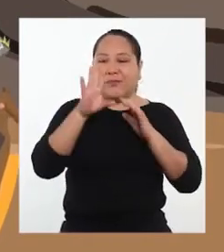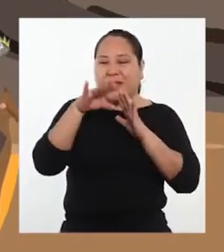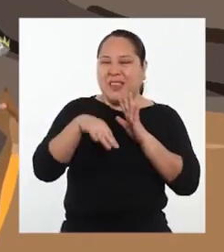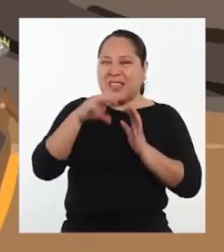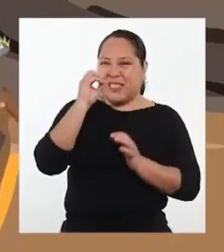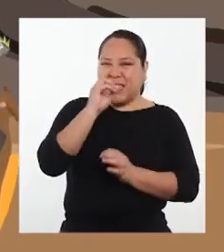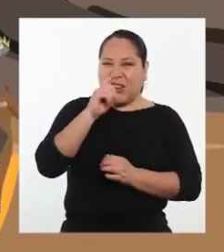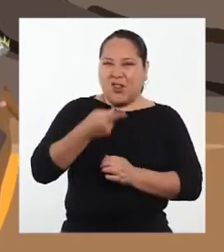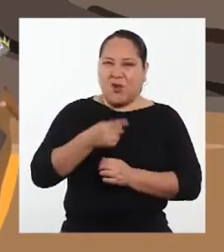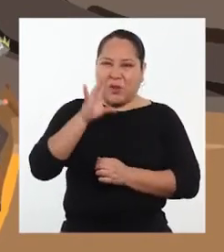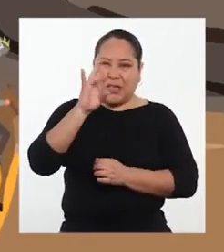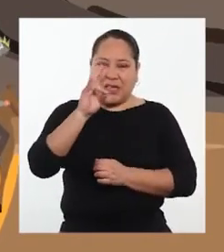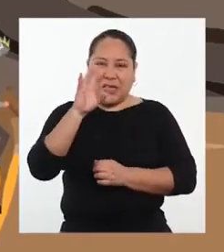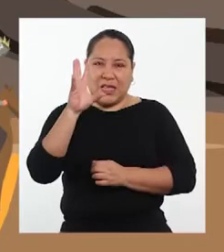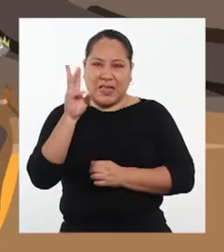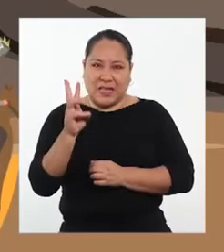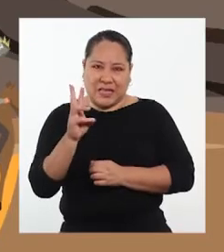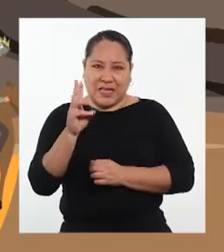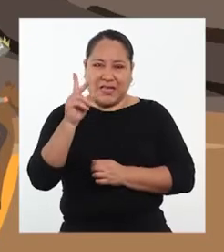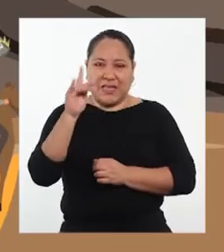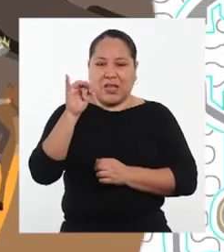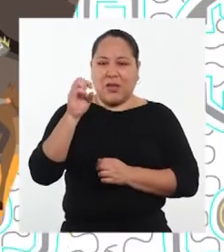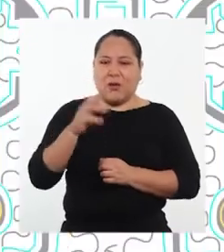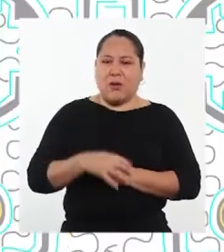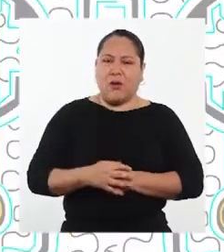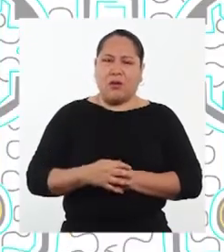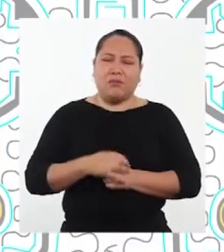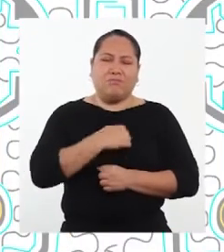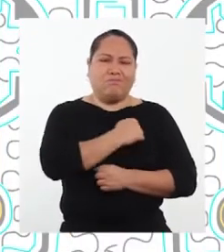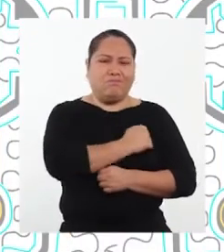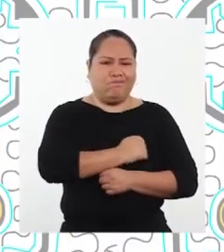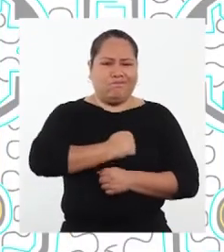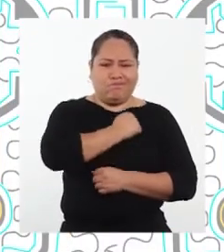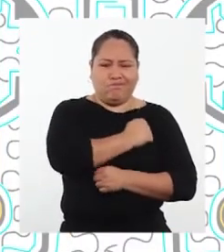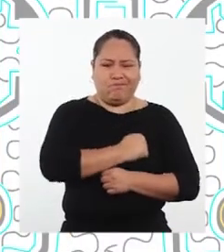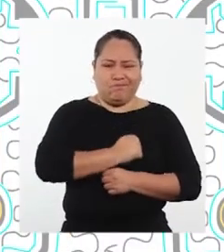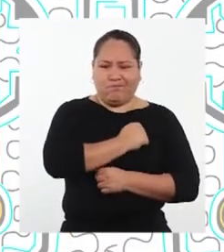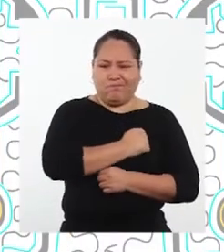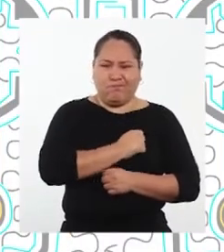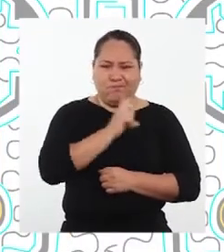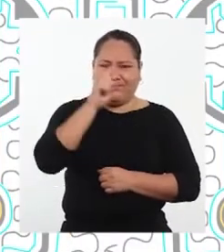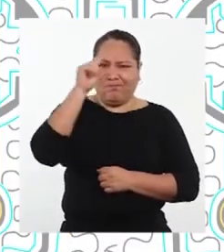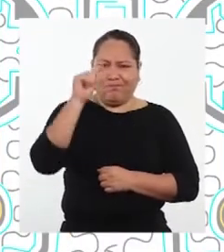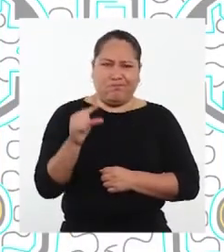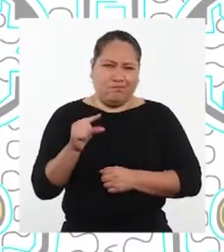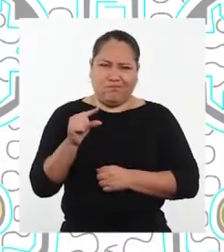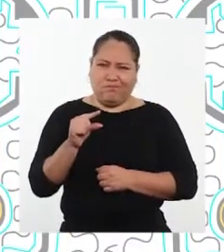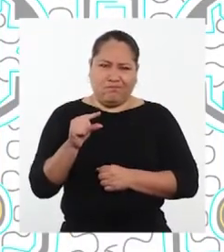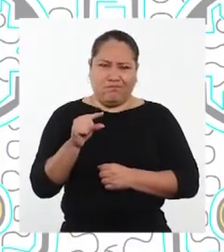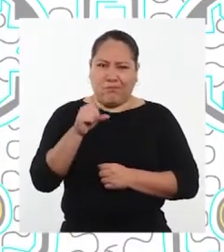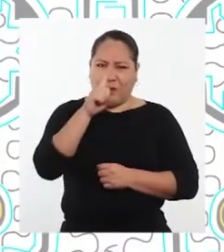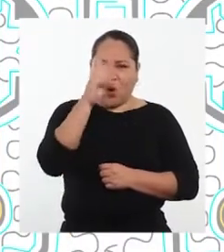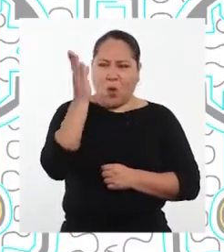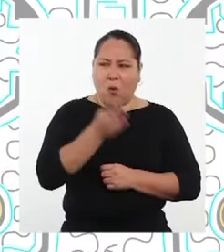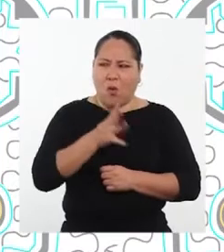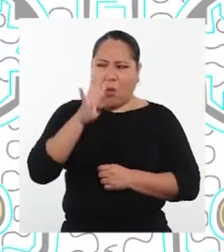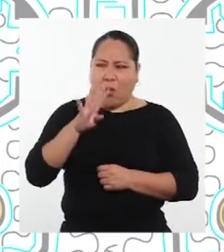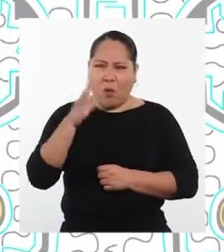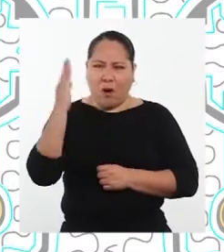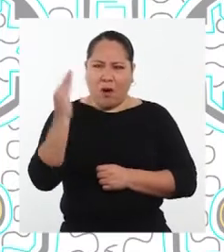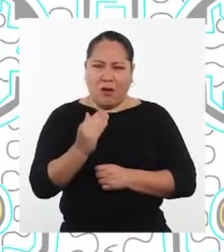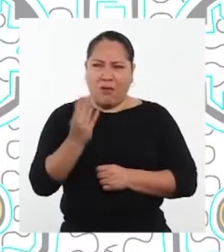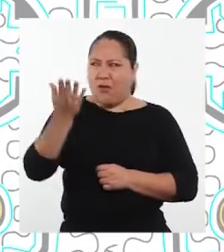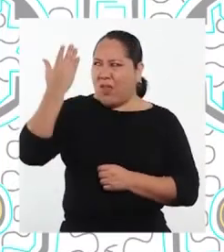de 0,76 kilómetros cuadrados. Es una pena, nos queda un poco menos de la cuarta parte de lo